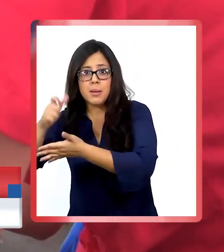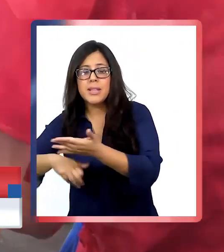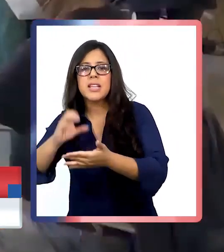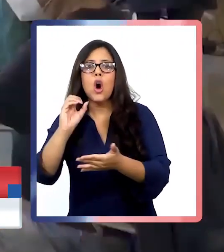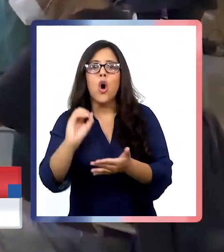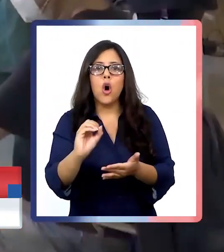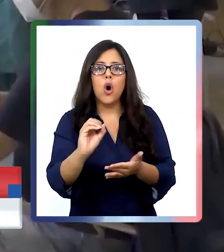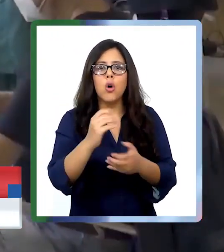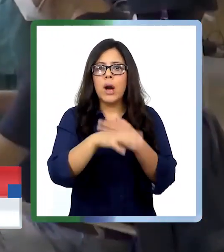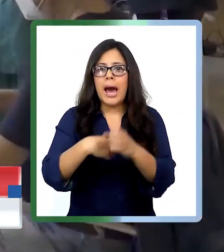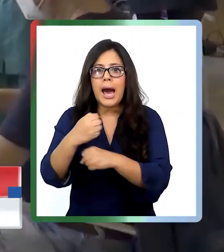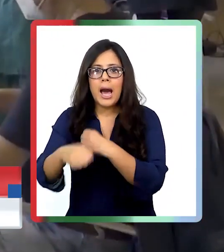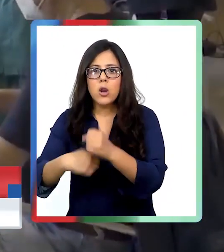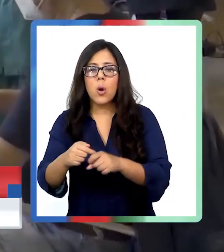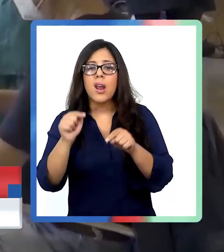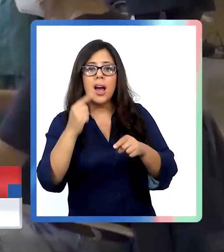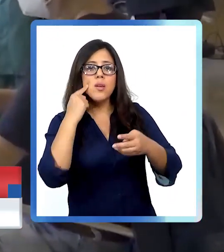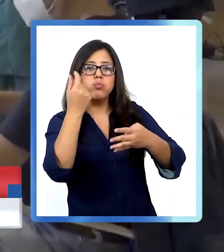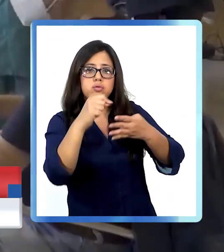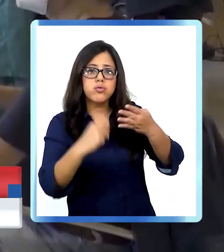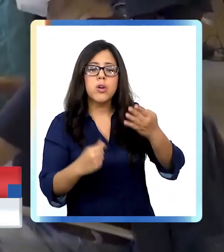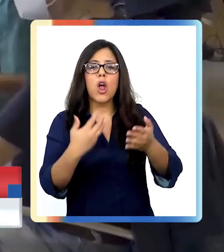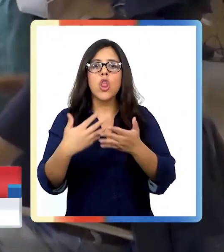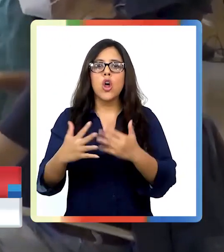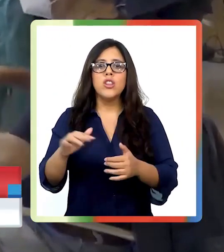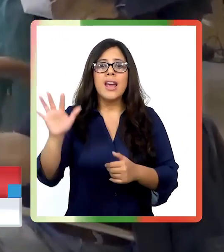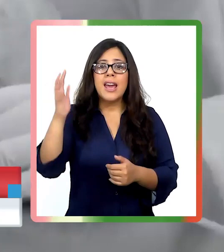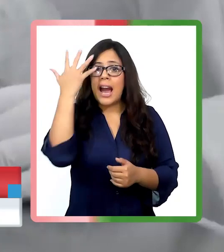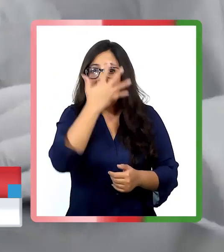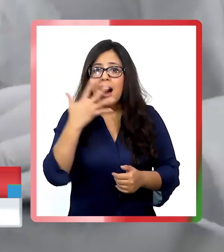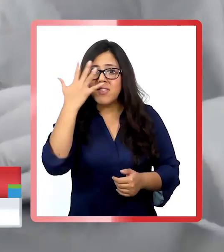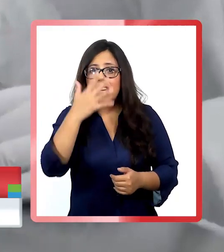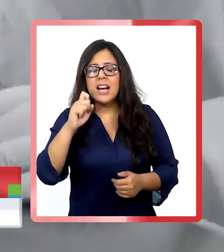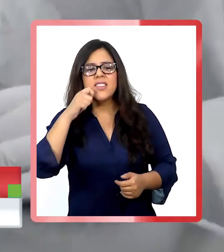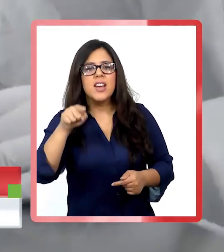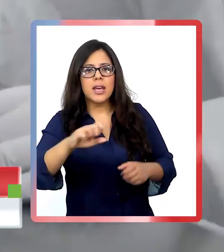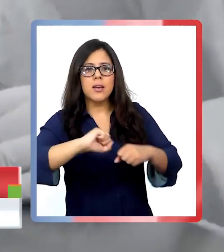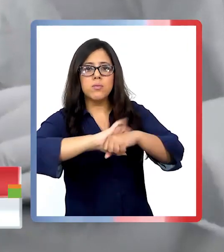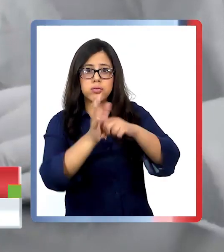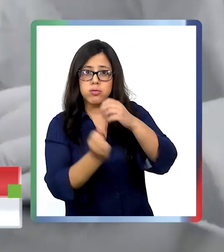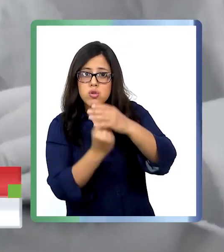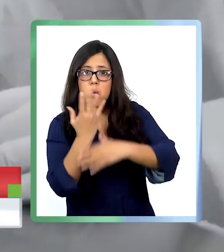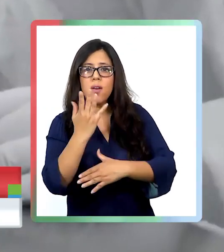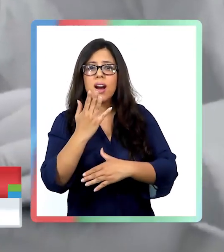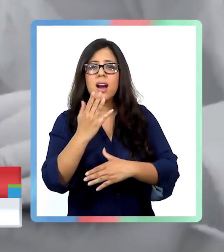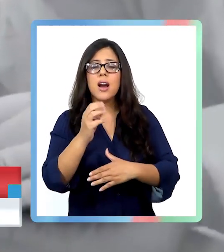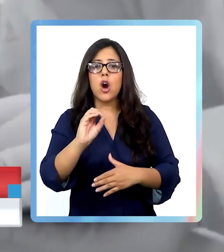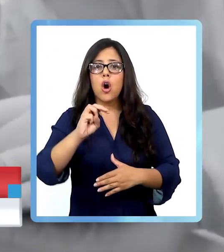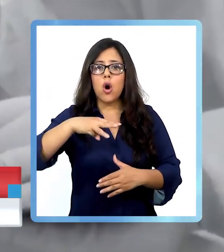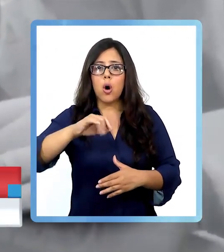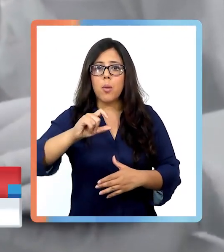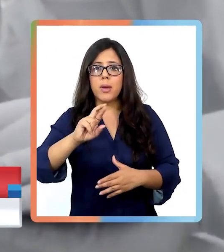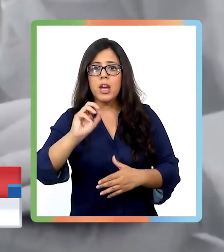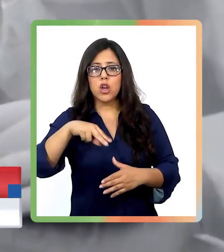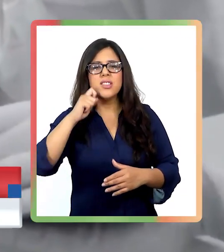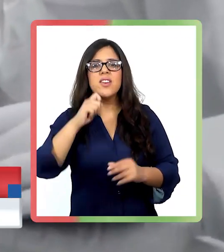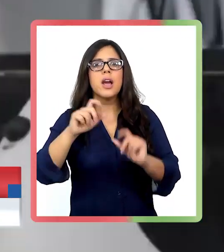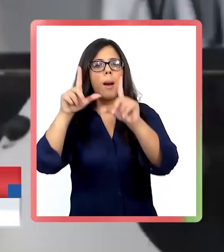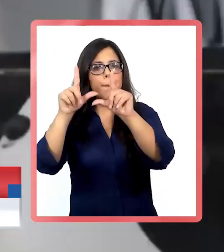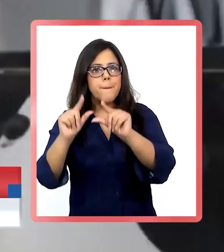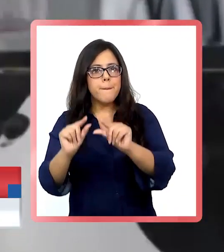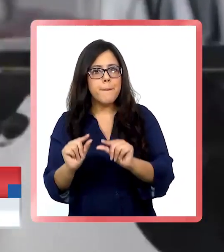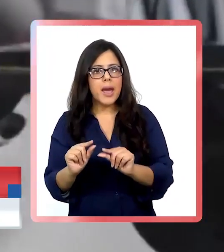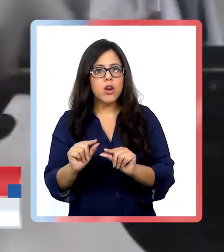Un estudio aplicado a 78.000 pacientes en Sudáfrica logró determinar que Omicron es hasta ahora la variante más leve de